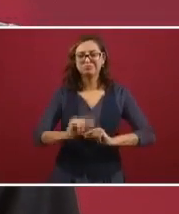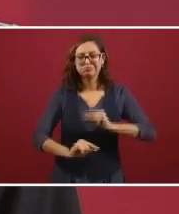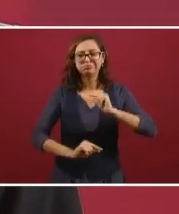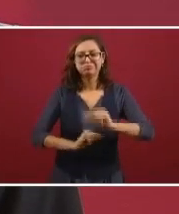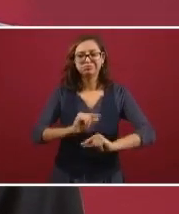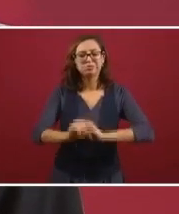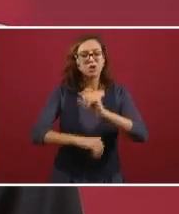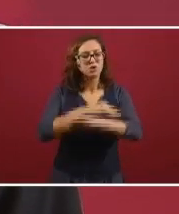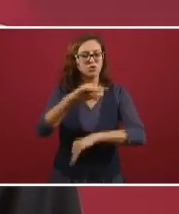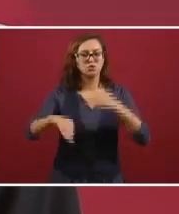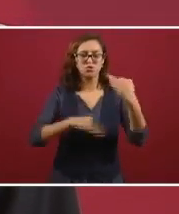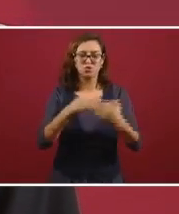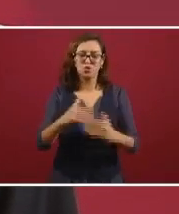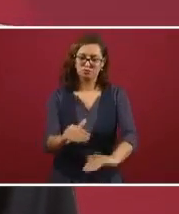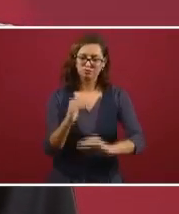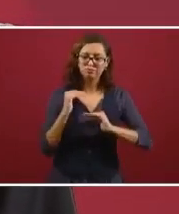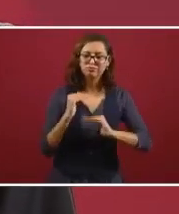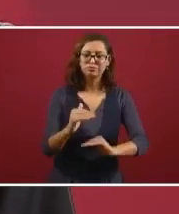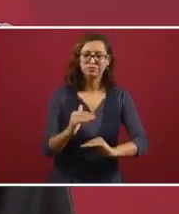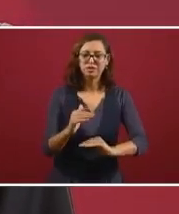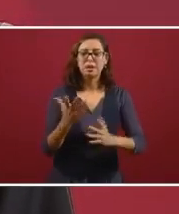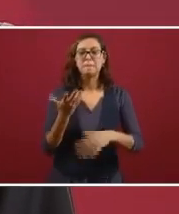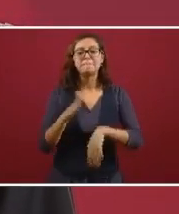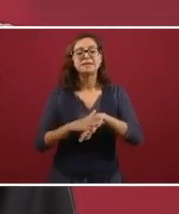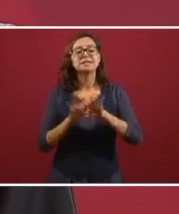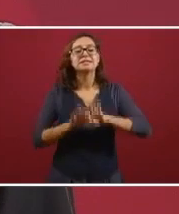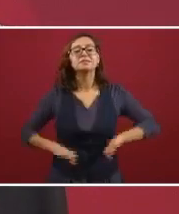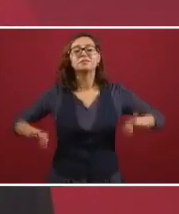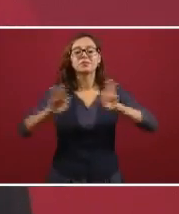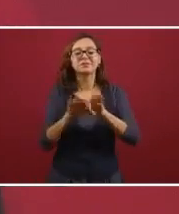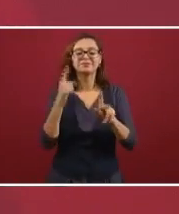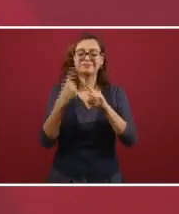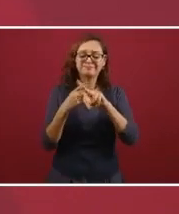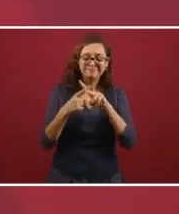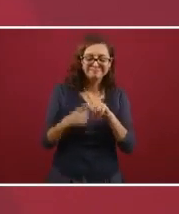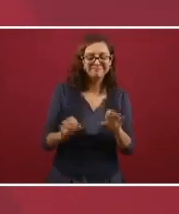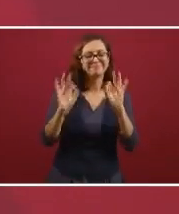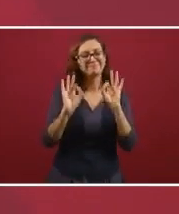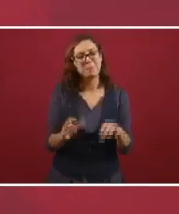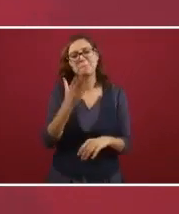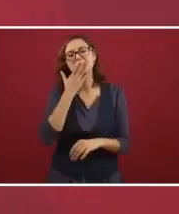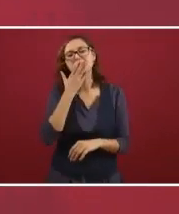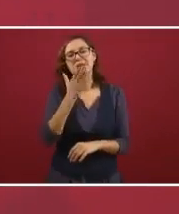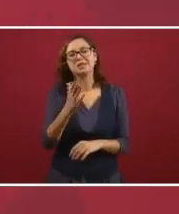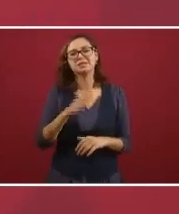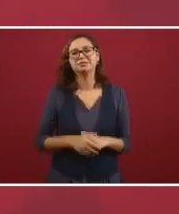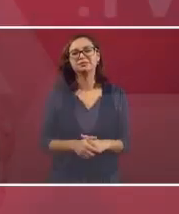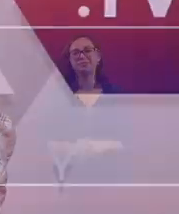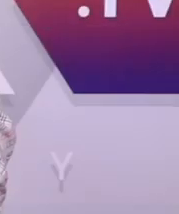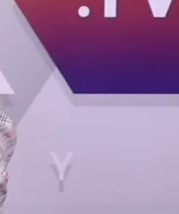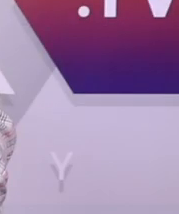gradúen de las escuelas normales en los distintos puntos del país. Sobre el tema de los bloqueos, aceptó poner un tache al CENTE por